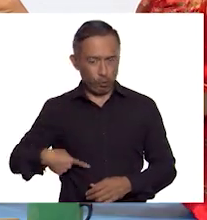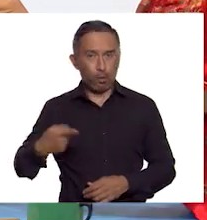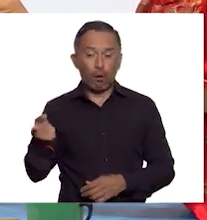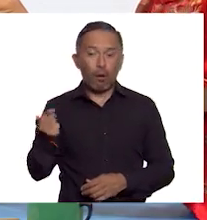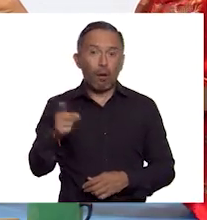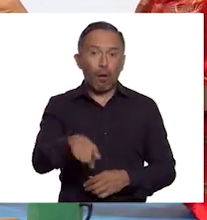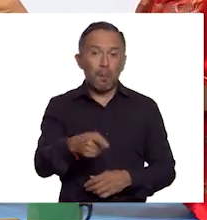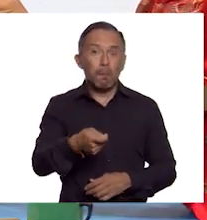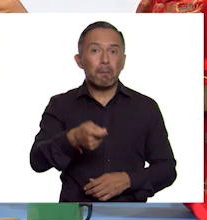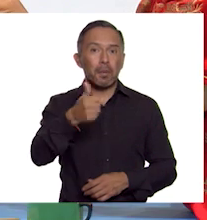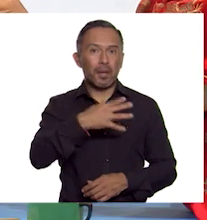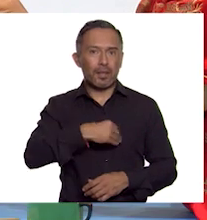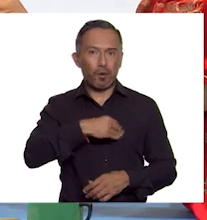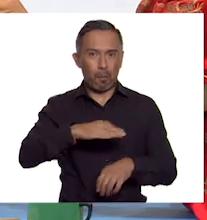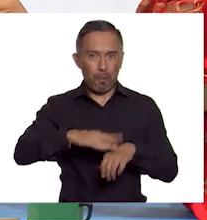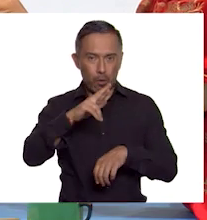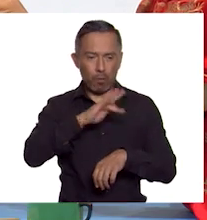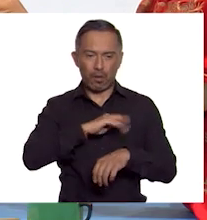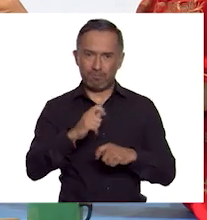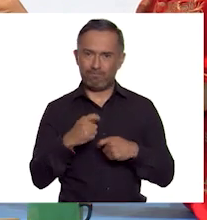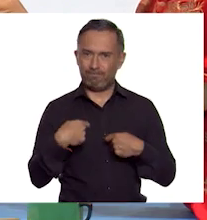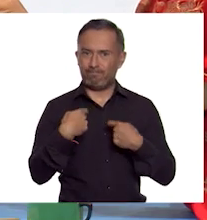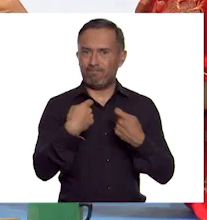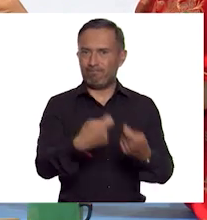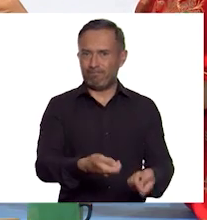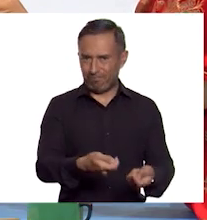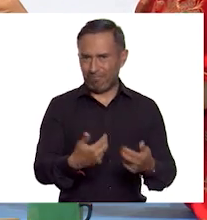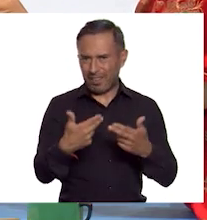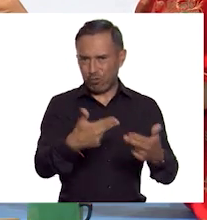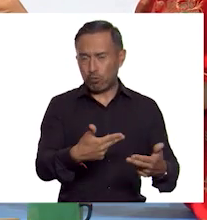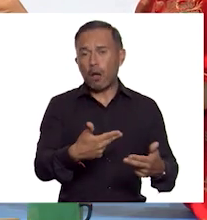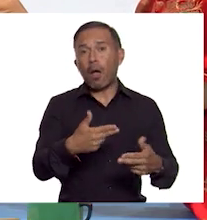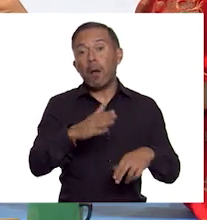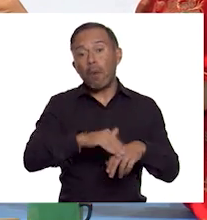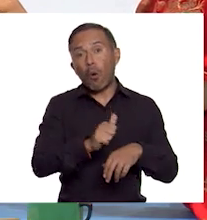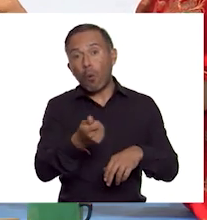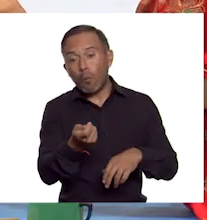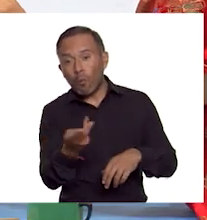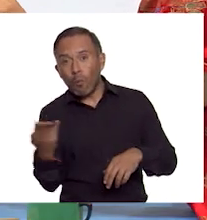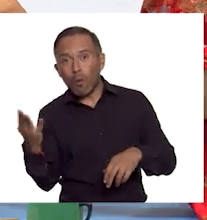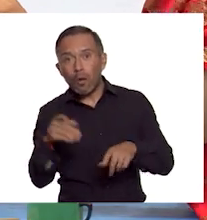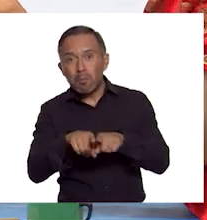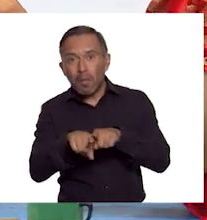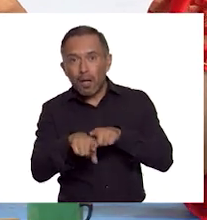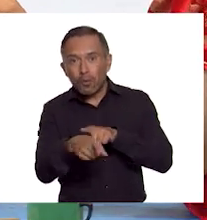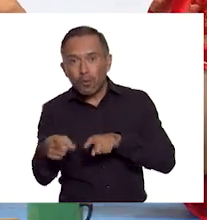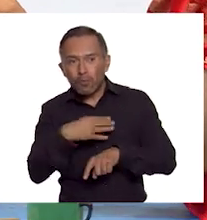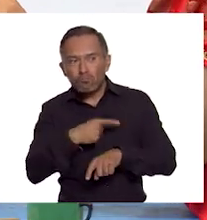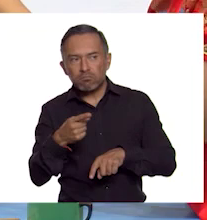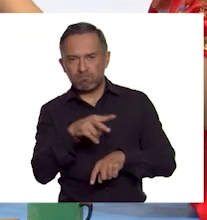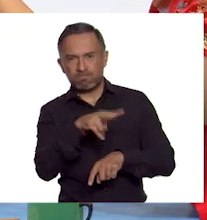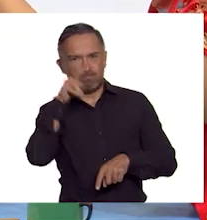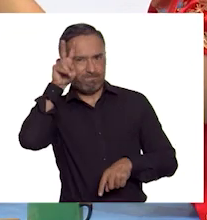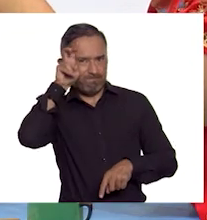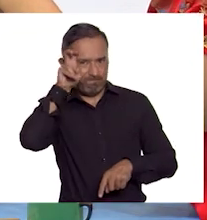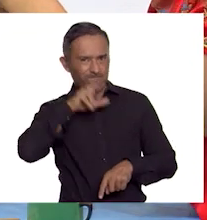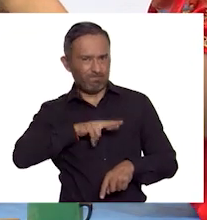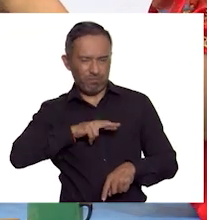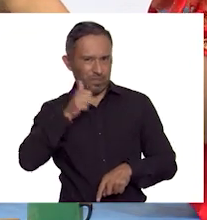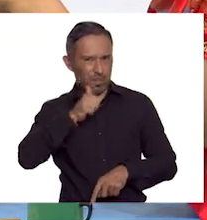hijo, el imperio. Aunque esto casi siempre generaba discordia entre el resto de los hijos del emperador. En la siguiente pestaña,